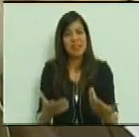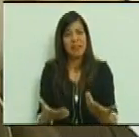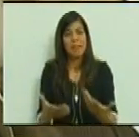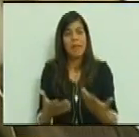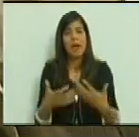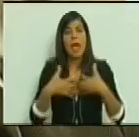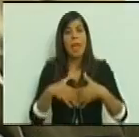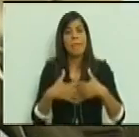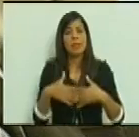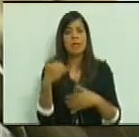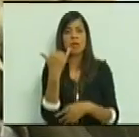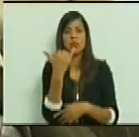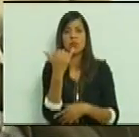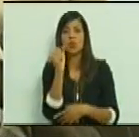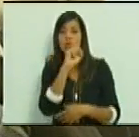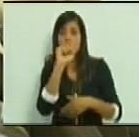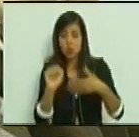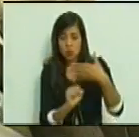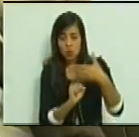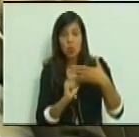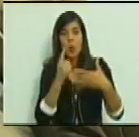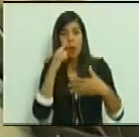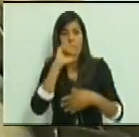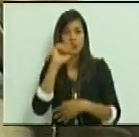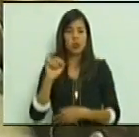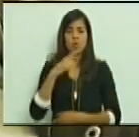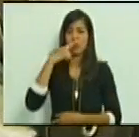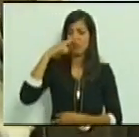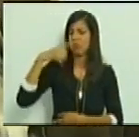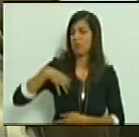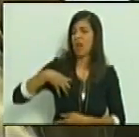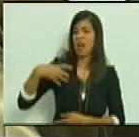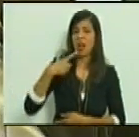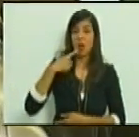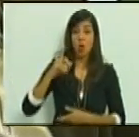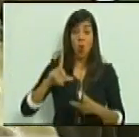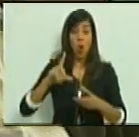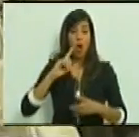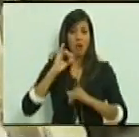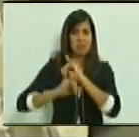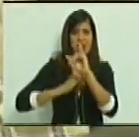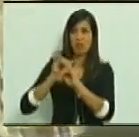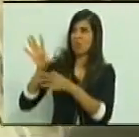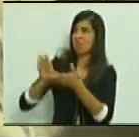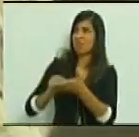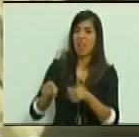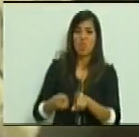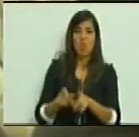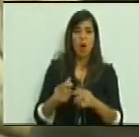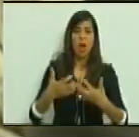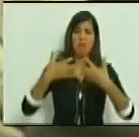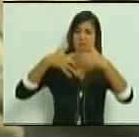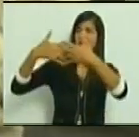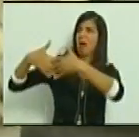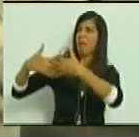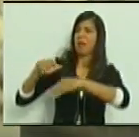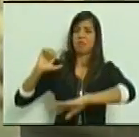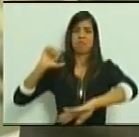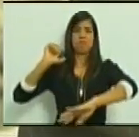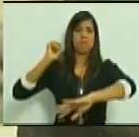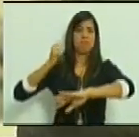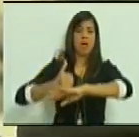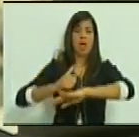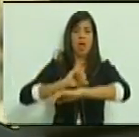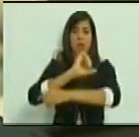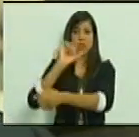es una corporación elitesca y neoliberal que va a competir con las manos